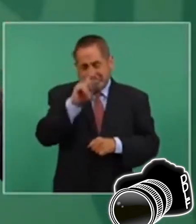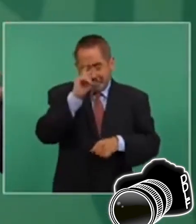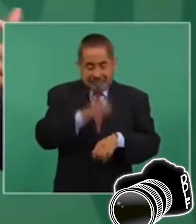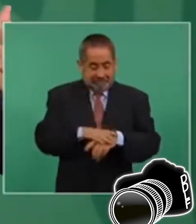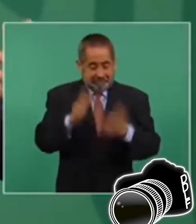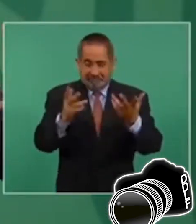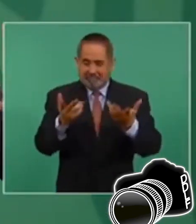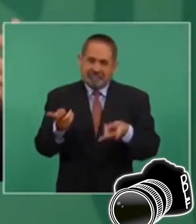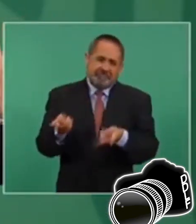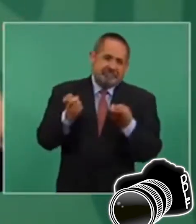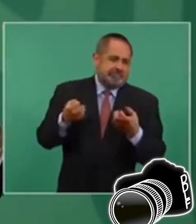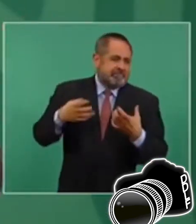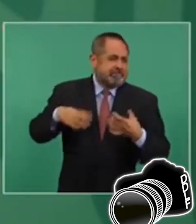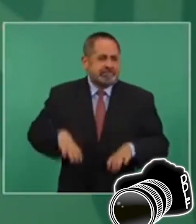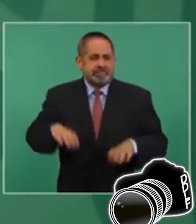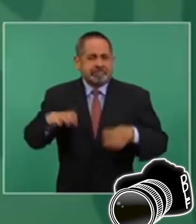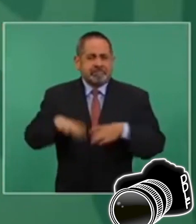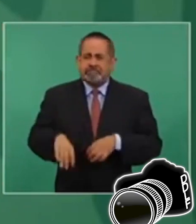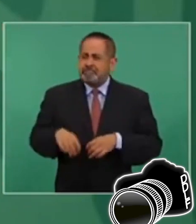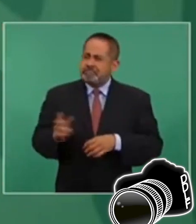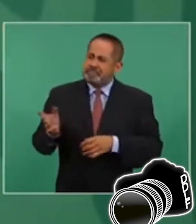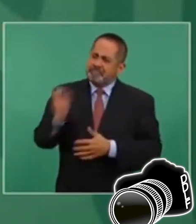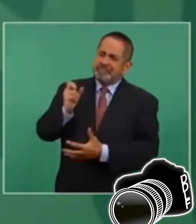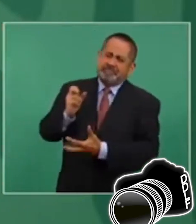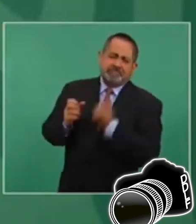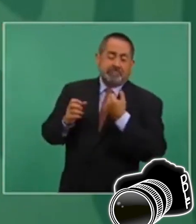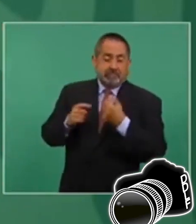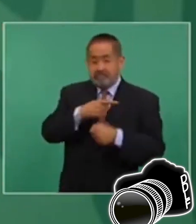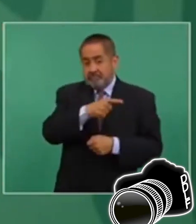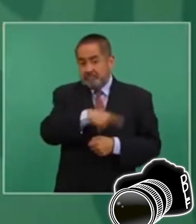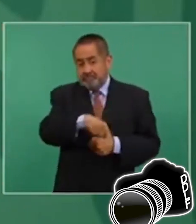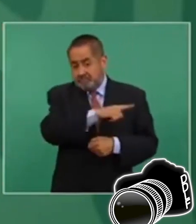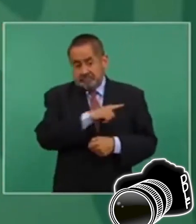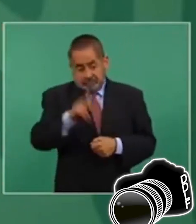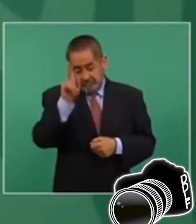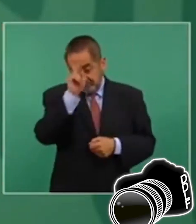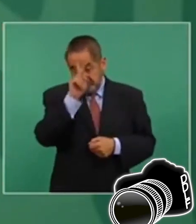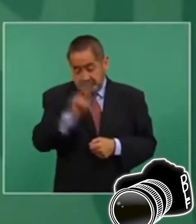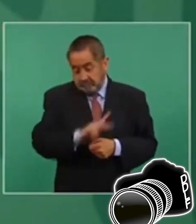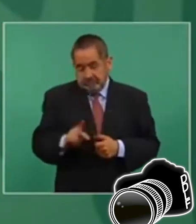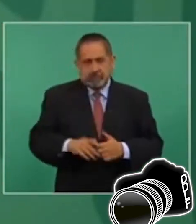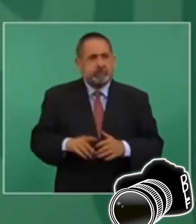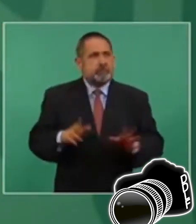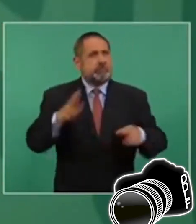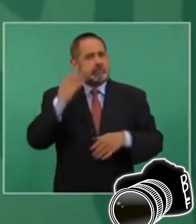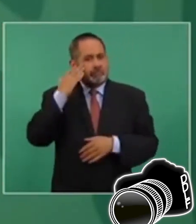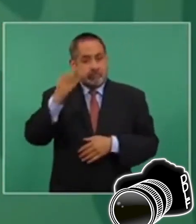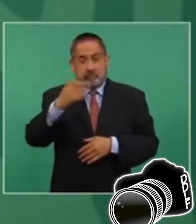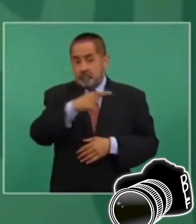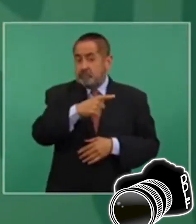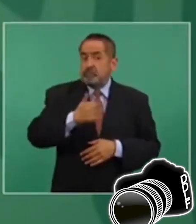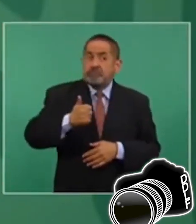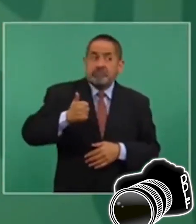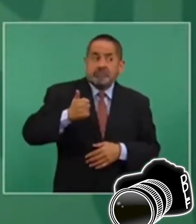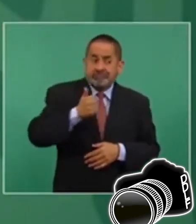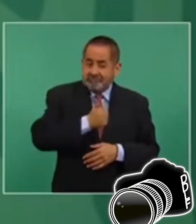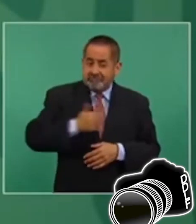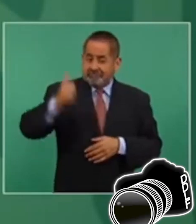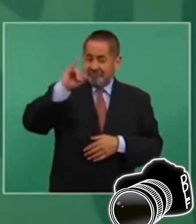a robar a saquear estoy hablando de los de